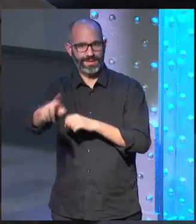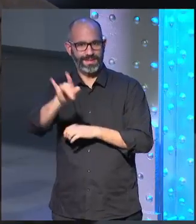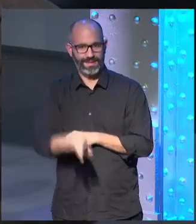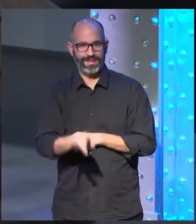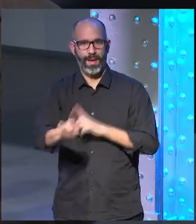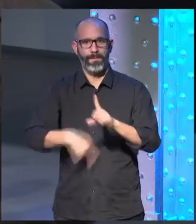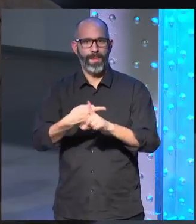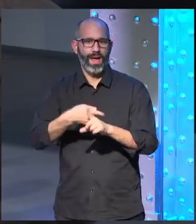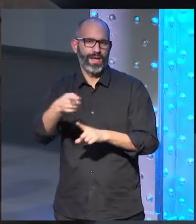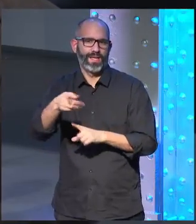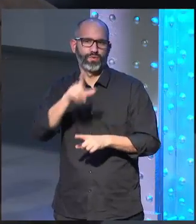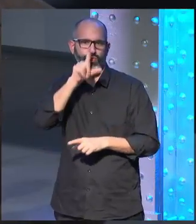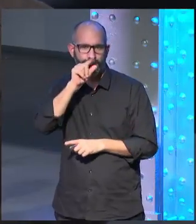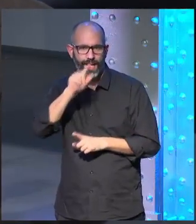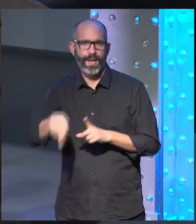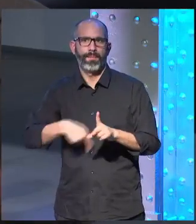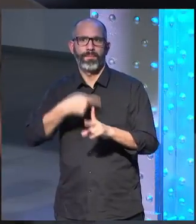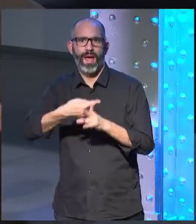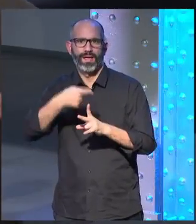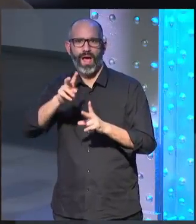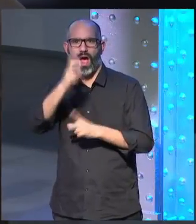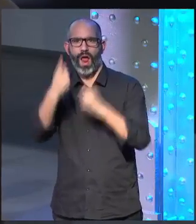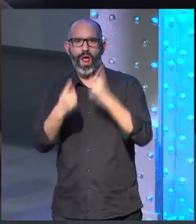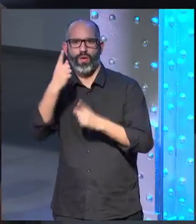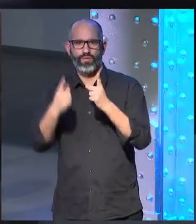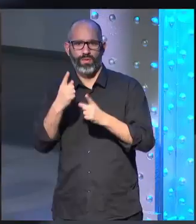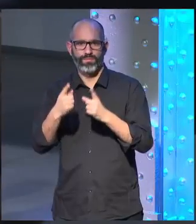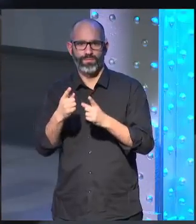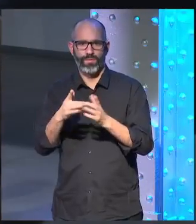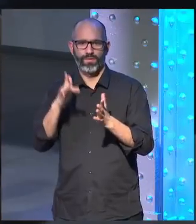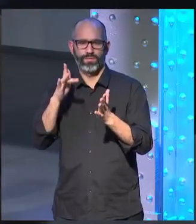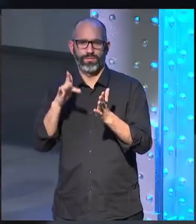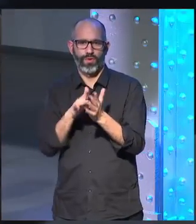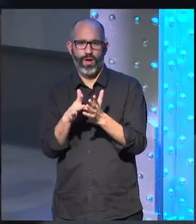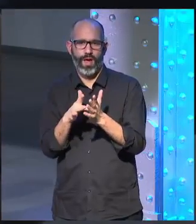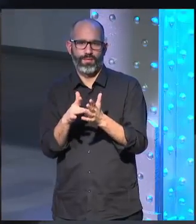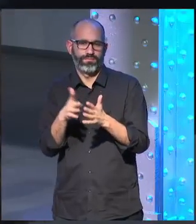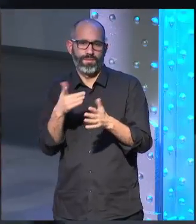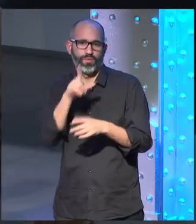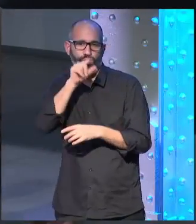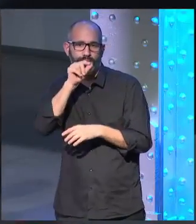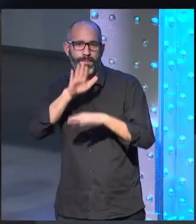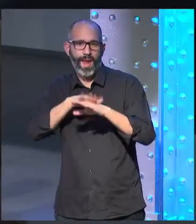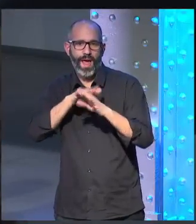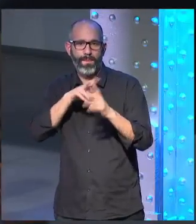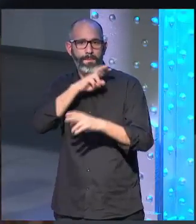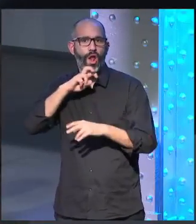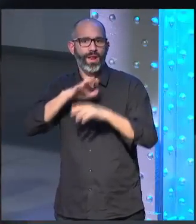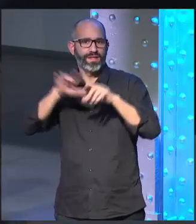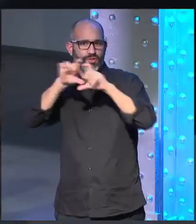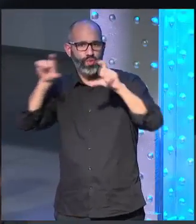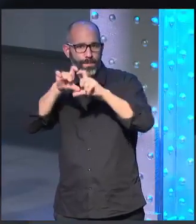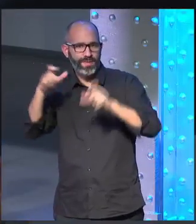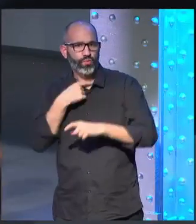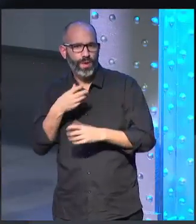fundamentalmente Twitter, habitualmente cierto tipo de CEOs usan esta red, para, pues, para establecer los valores de su compañía, ¿no?